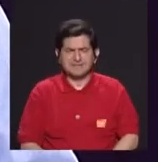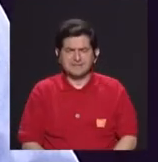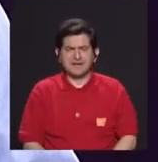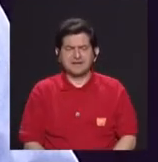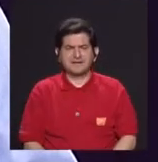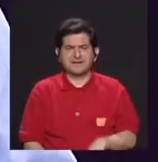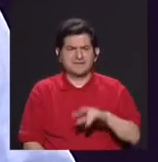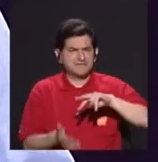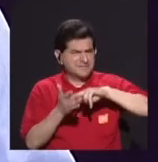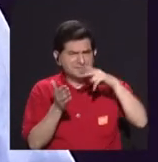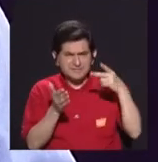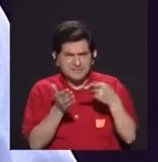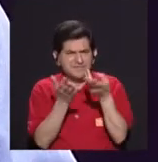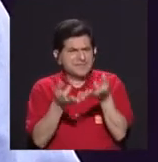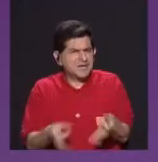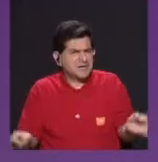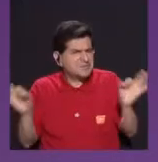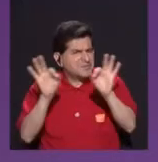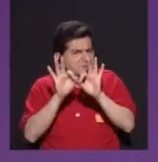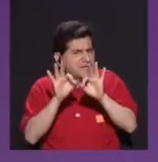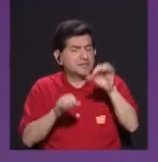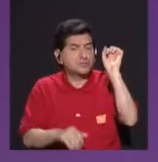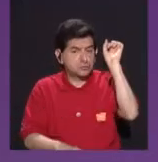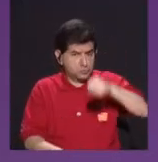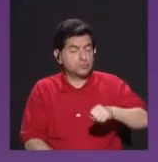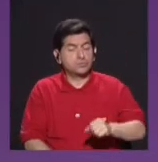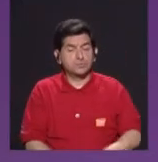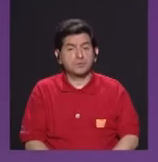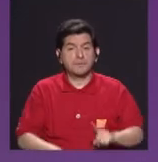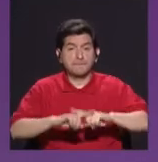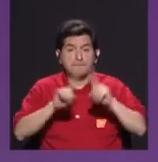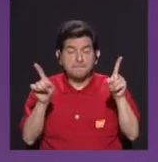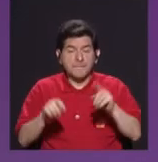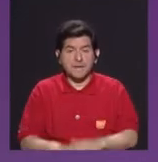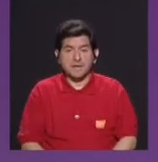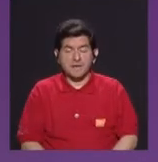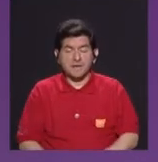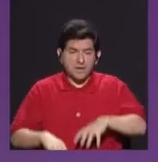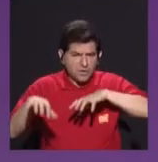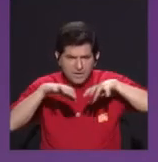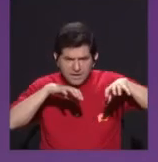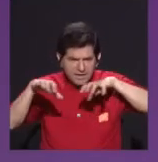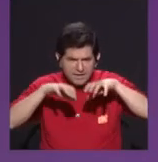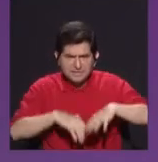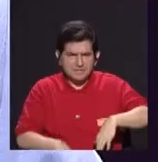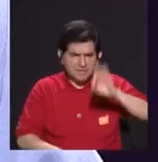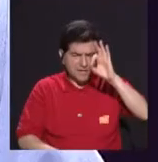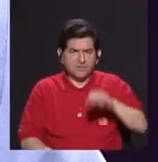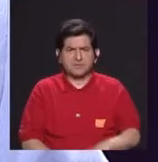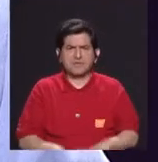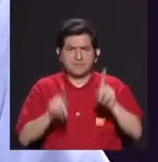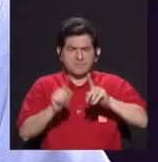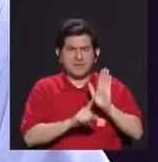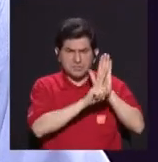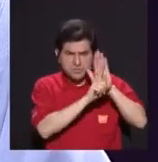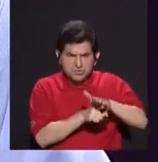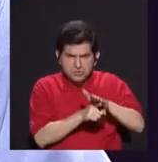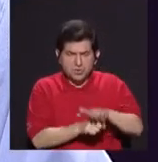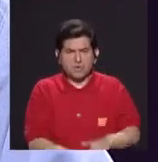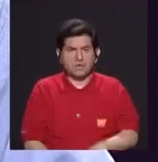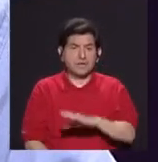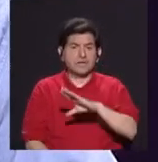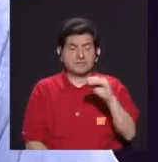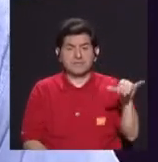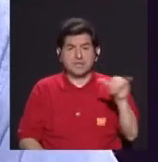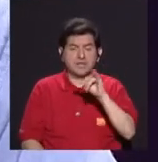es es importante y es importante sin embargo en el activismo y la militancia encontramos desde acosadores hostigadores e